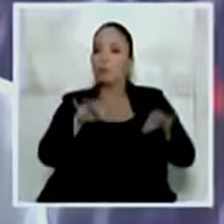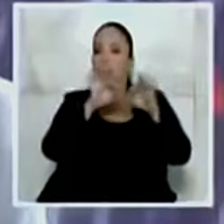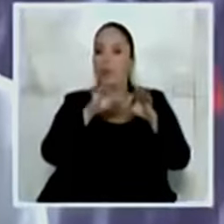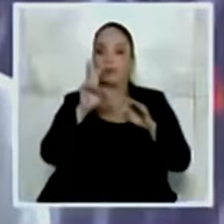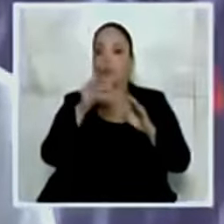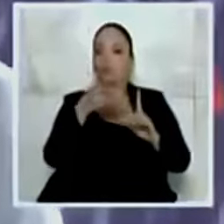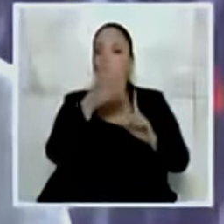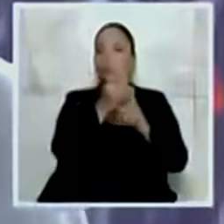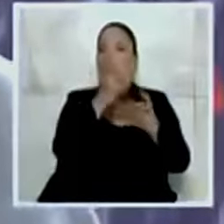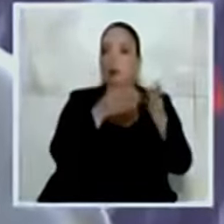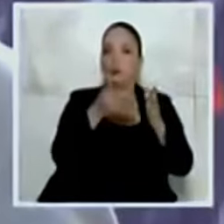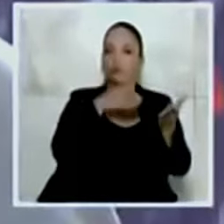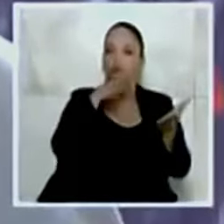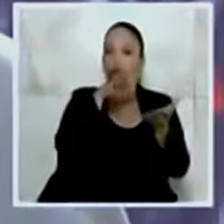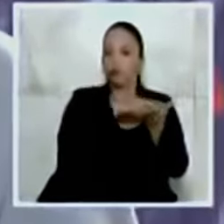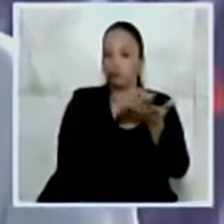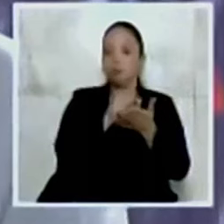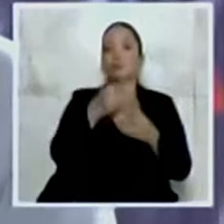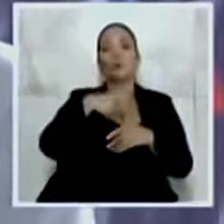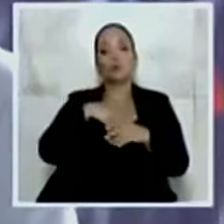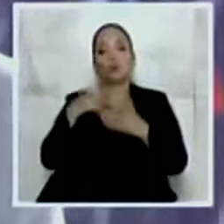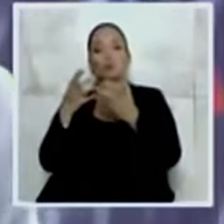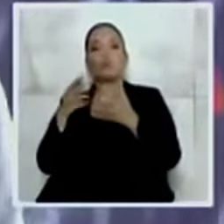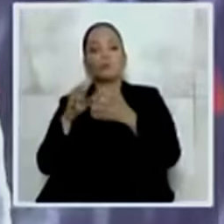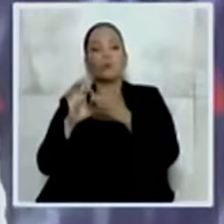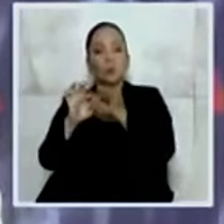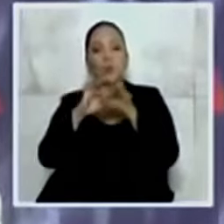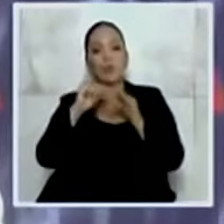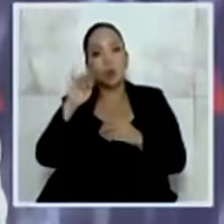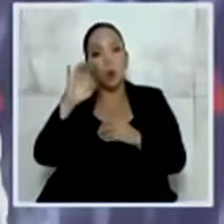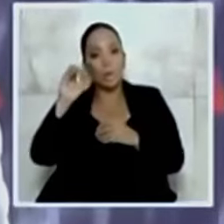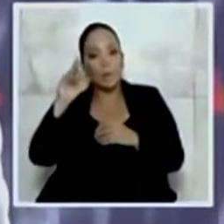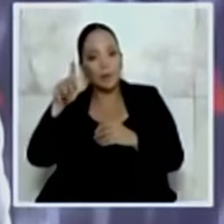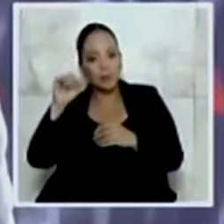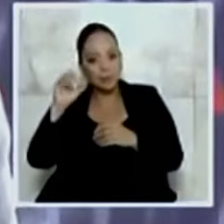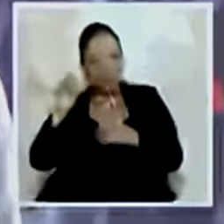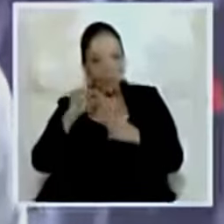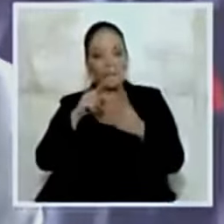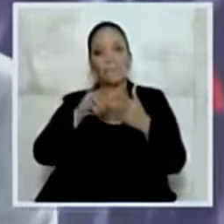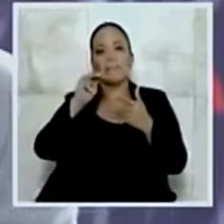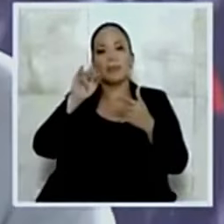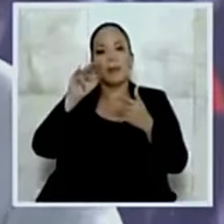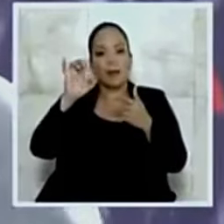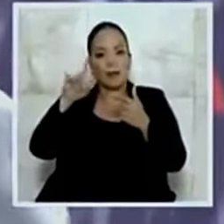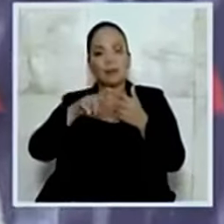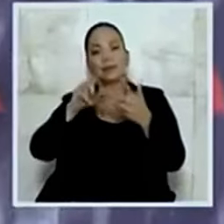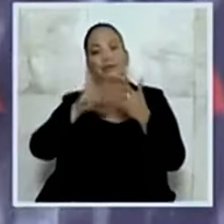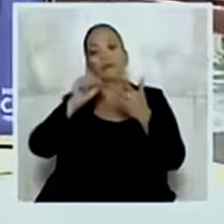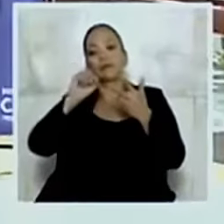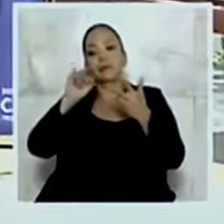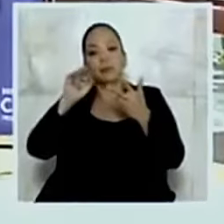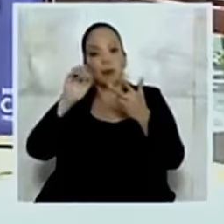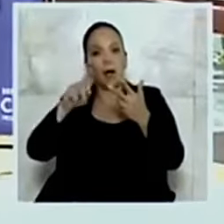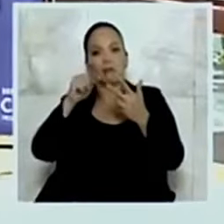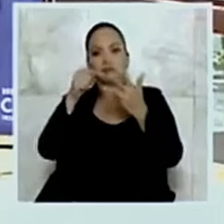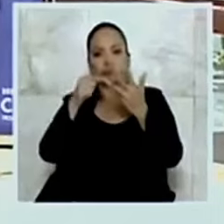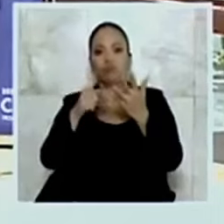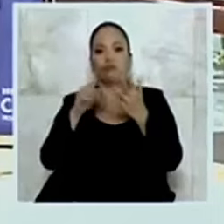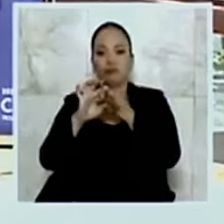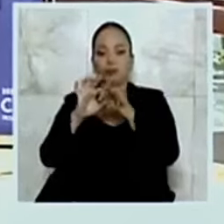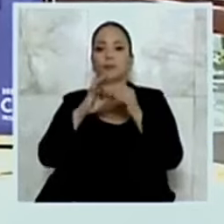al mismo tiempo, que no se vayan a impactar nuevos manglares, que no vaya a haber ningún impacto sobre el manglar, que es lo que nos preocupa en este caso, pero estamos coordinando todo el trabajo